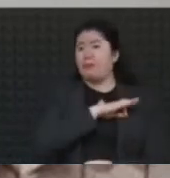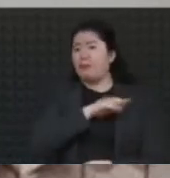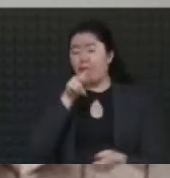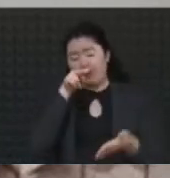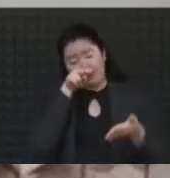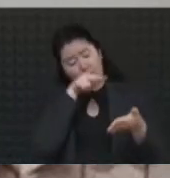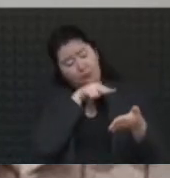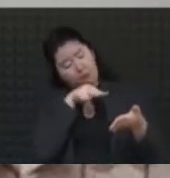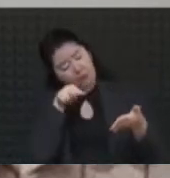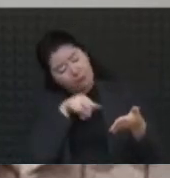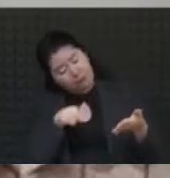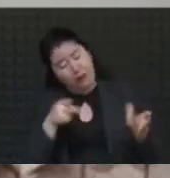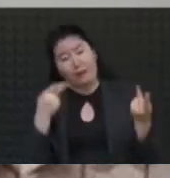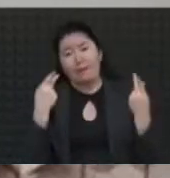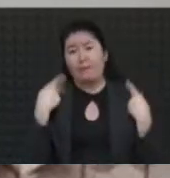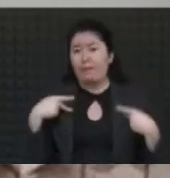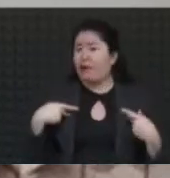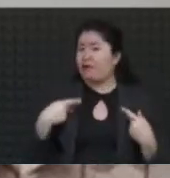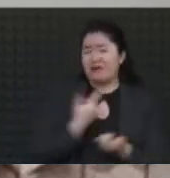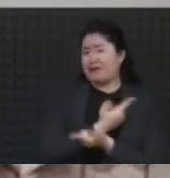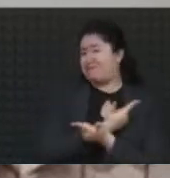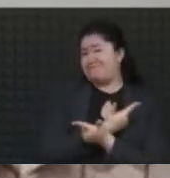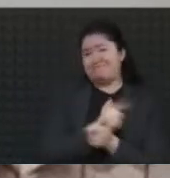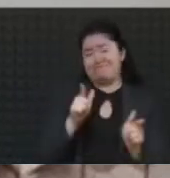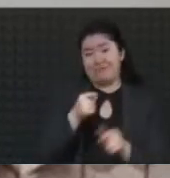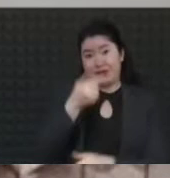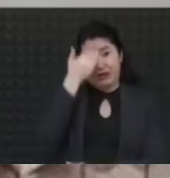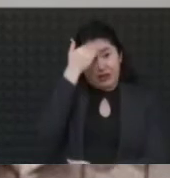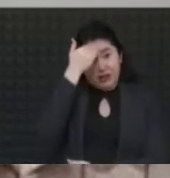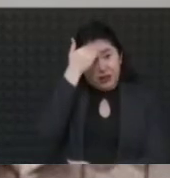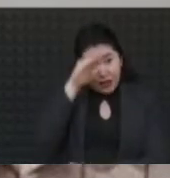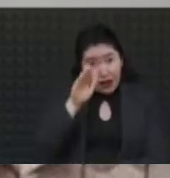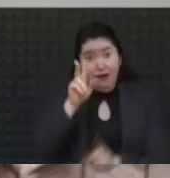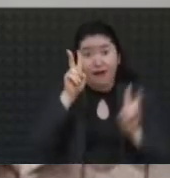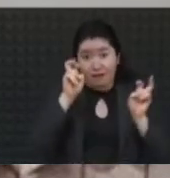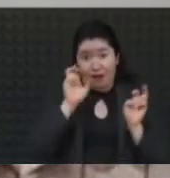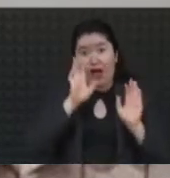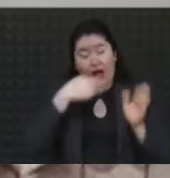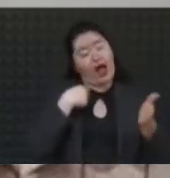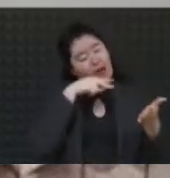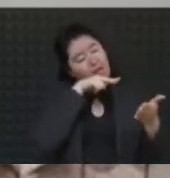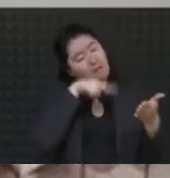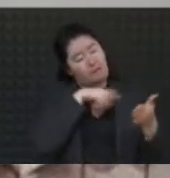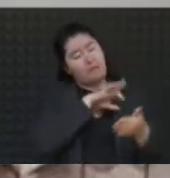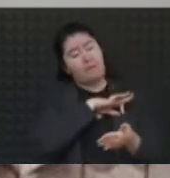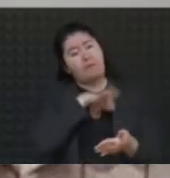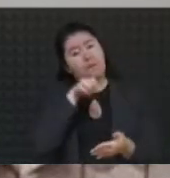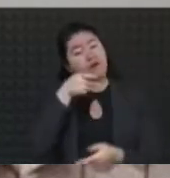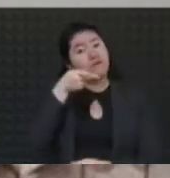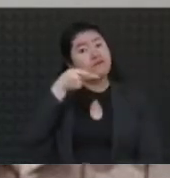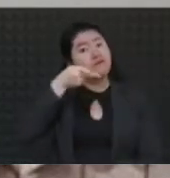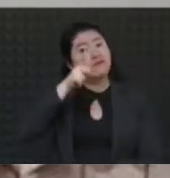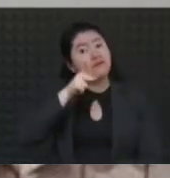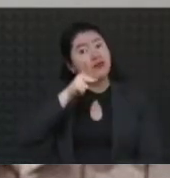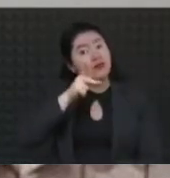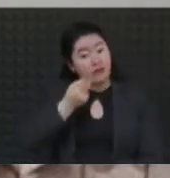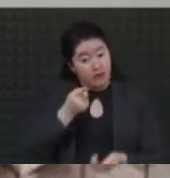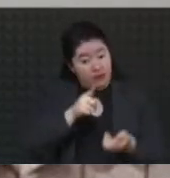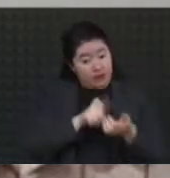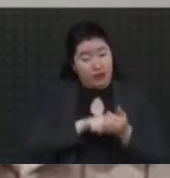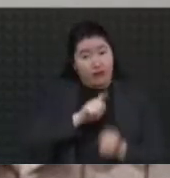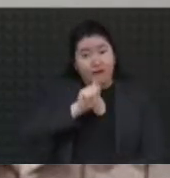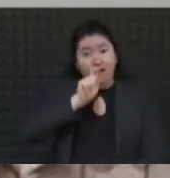el tema, cualquier ciudadano o ciudadana, obviamente experto en el tema, pero el elemento sustantivo pues es una falla